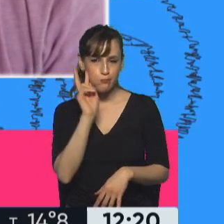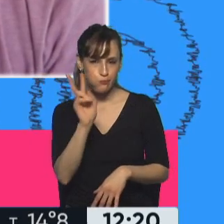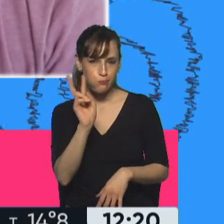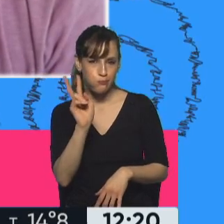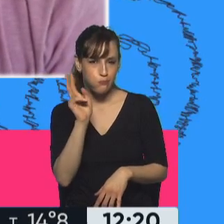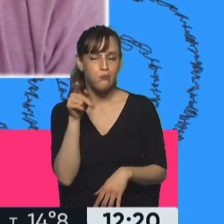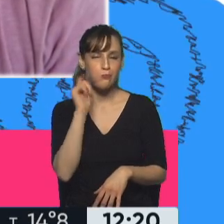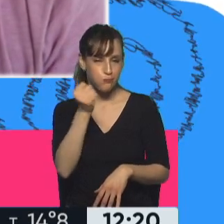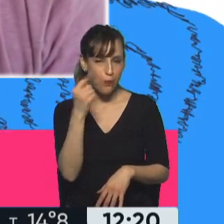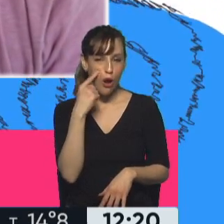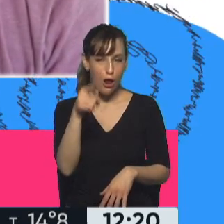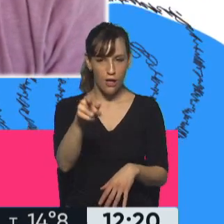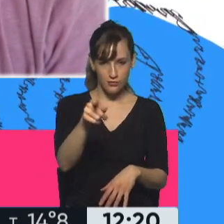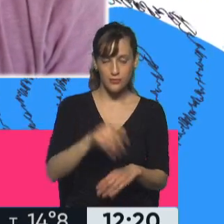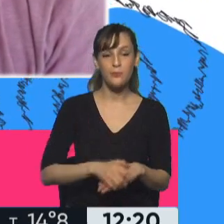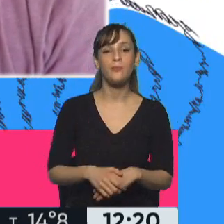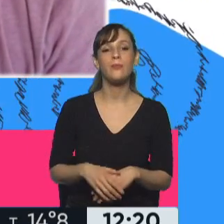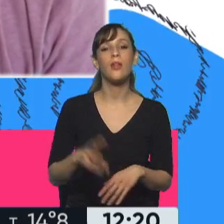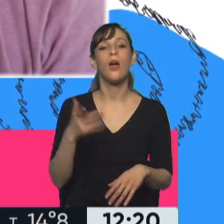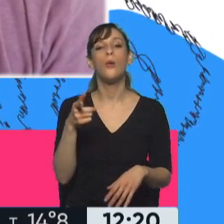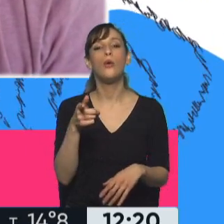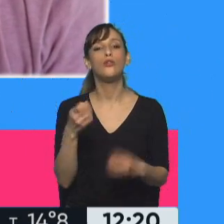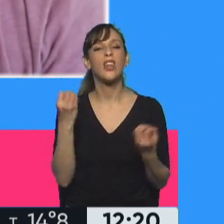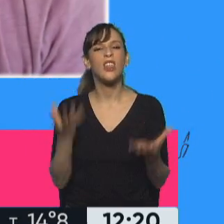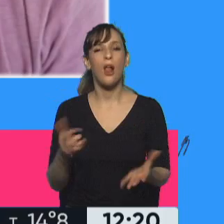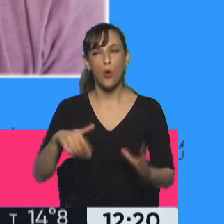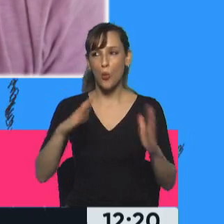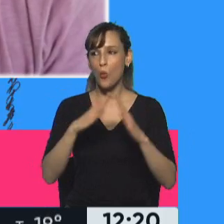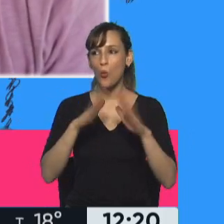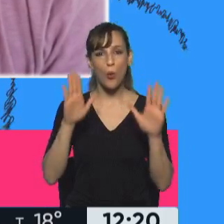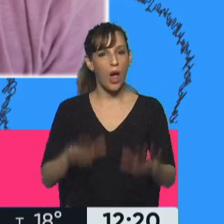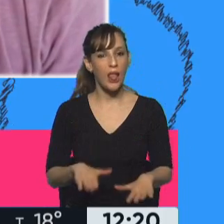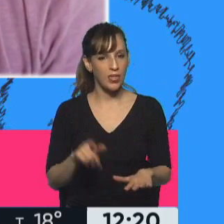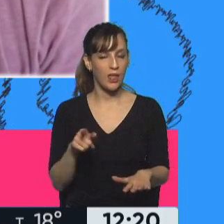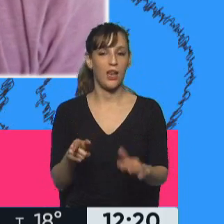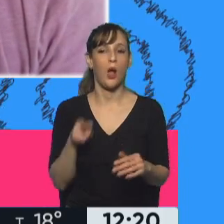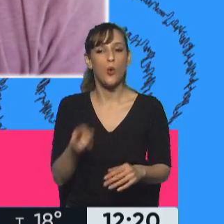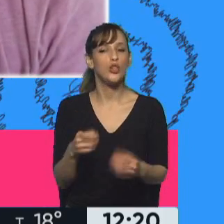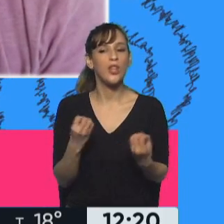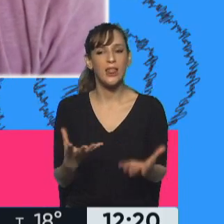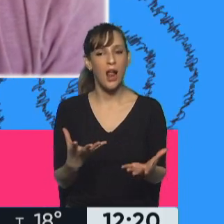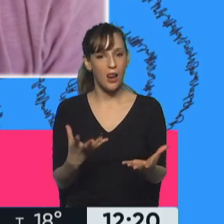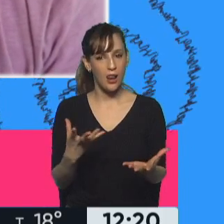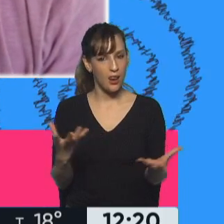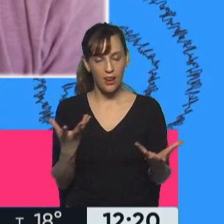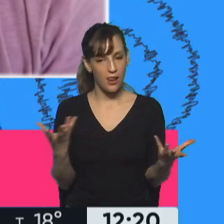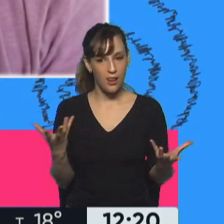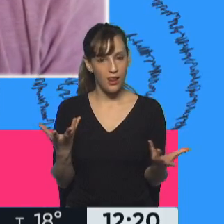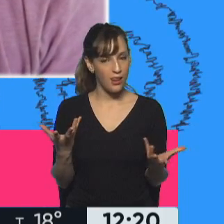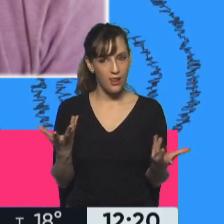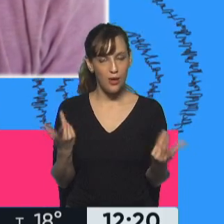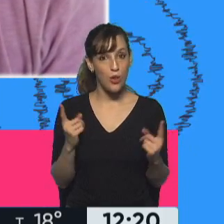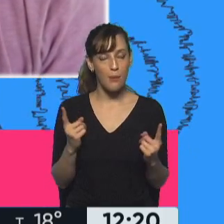que darte las gracias. Preguntarte cómo te encuentra esta cuarentena que te agarra así siendo papá, ¿no? Porque a vos te